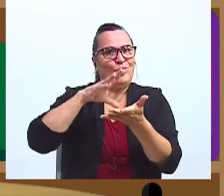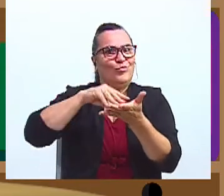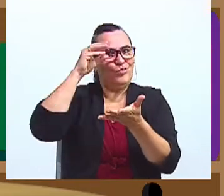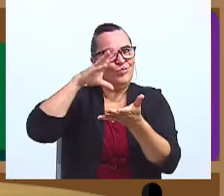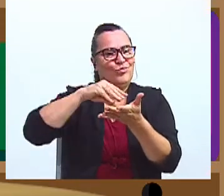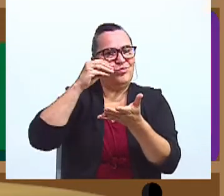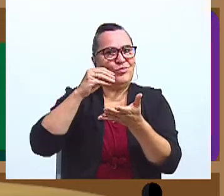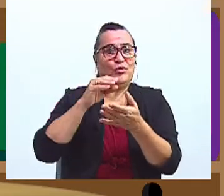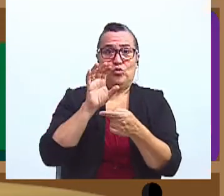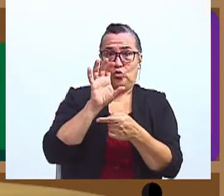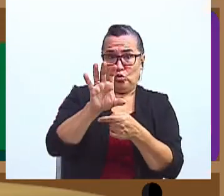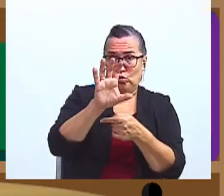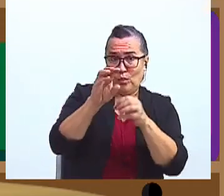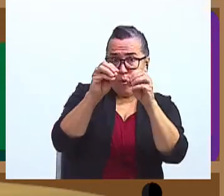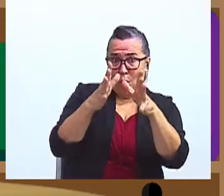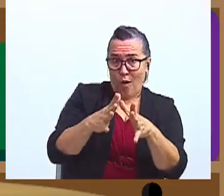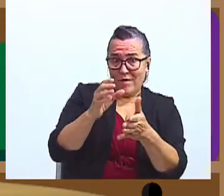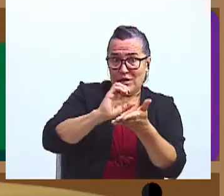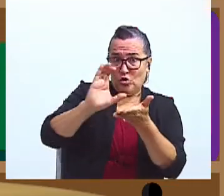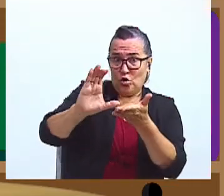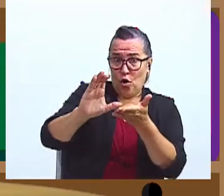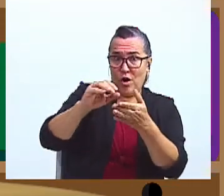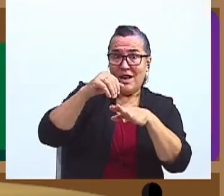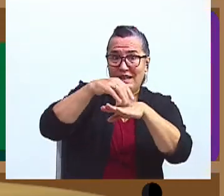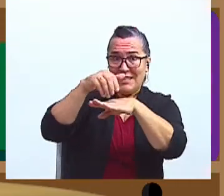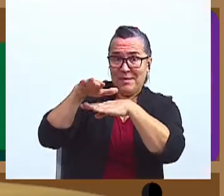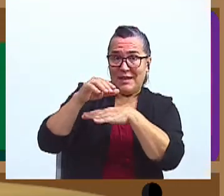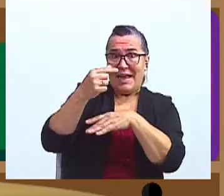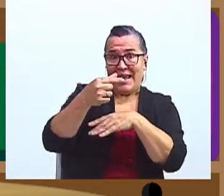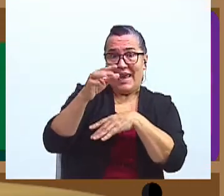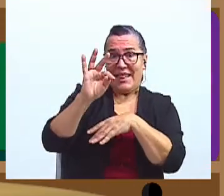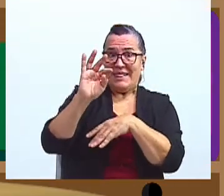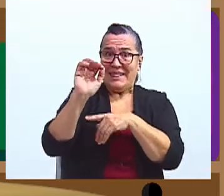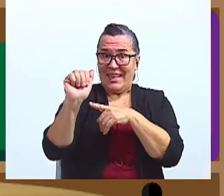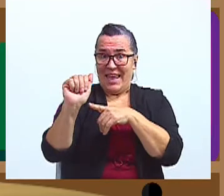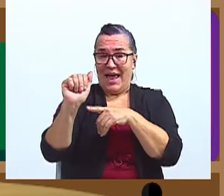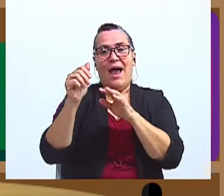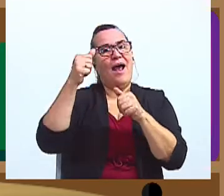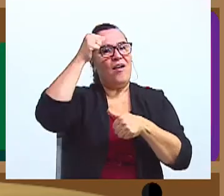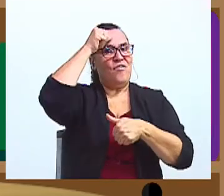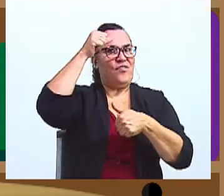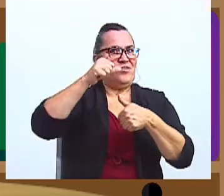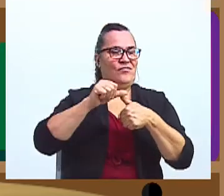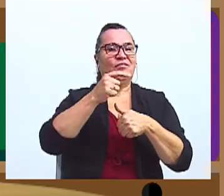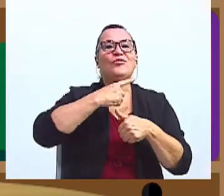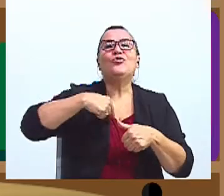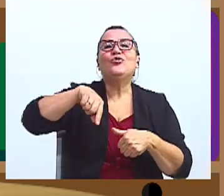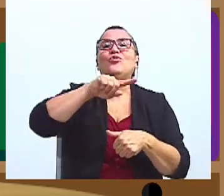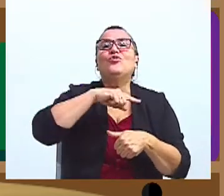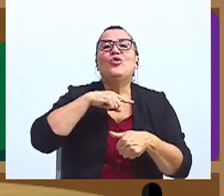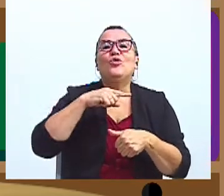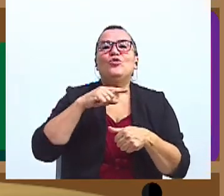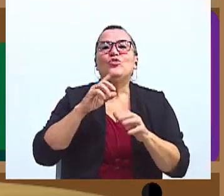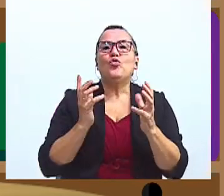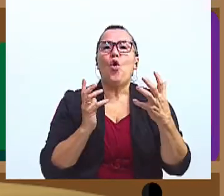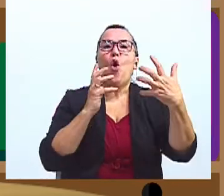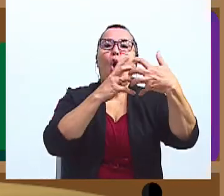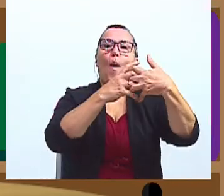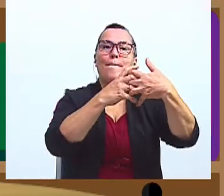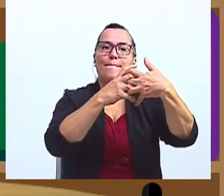lo que sus profes del cole les mandan en sus GTA. Recuerden que nosotros somos un